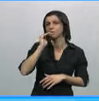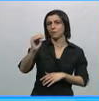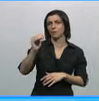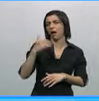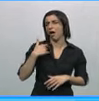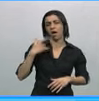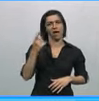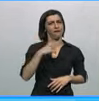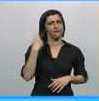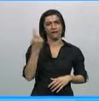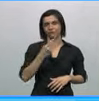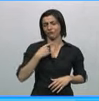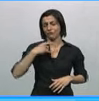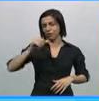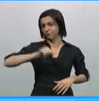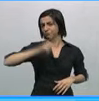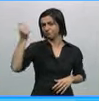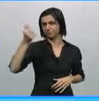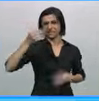video, supongo que gracia, aunque sea, te causó.